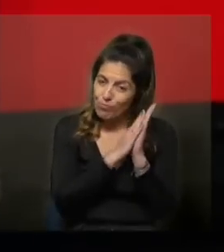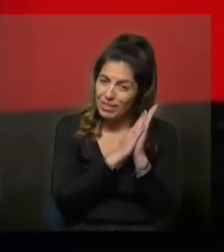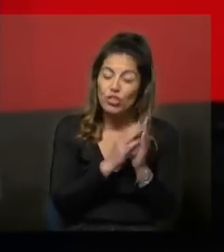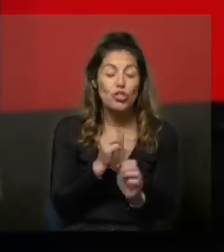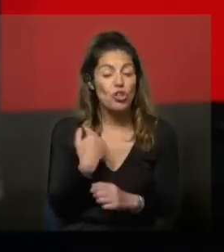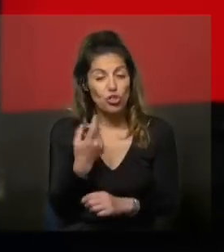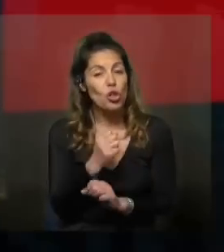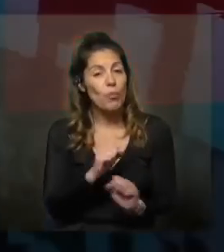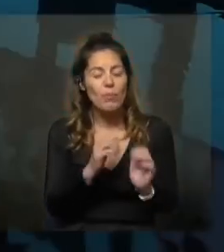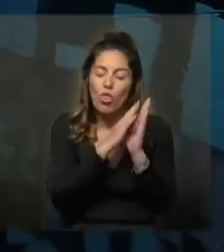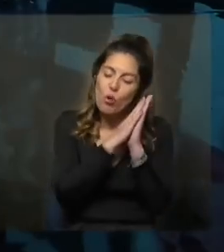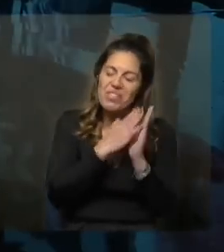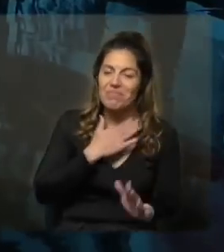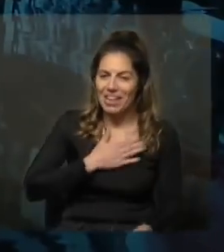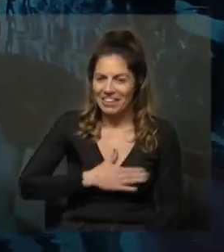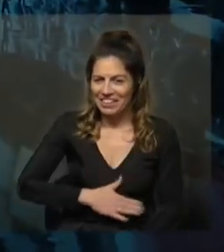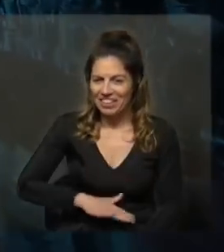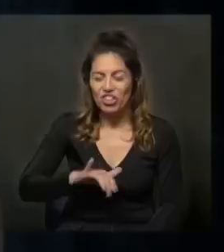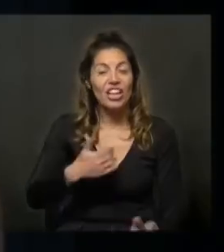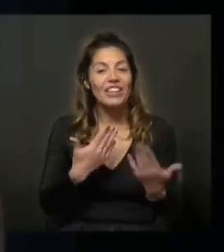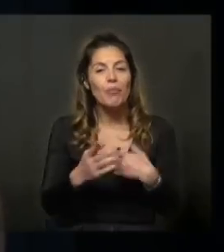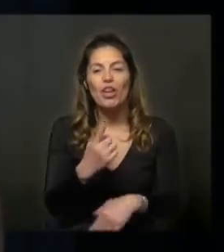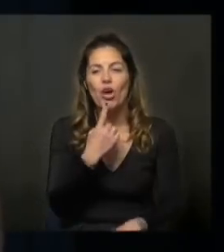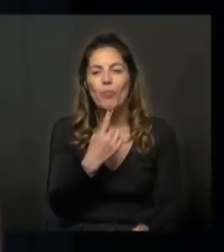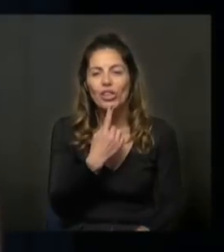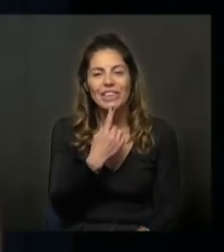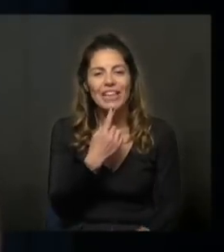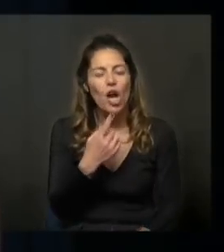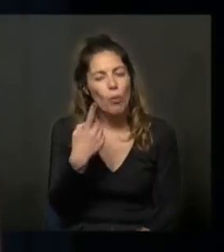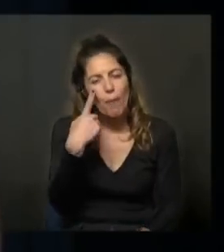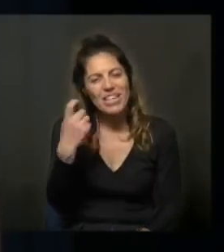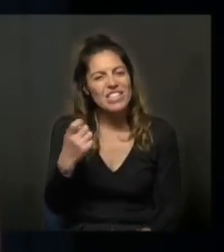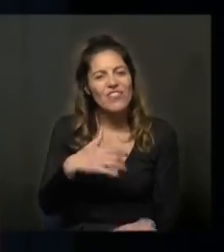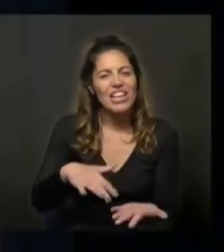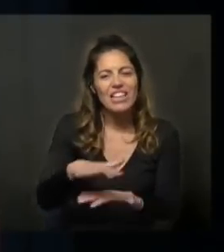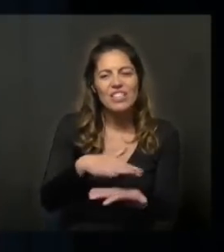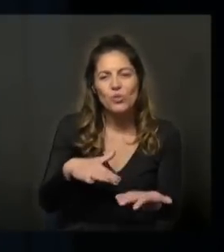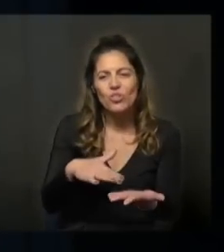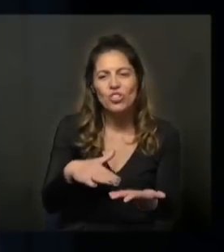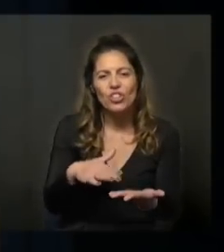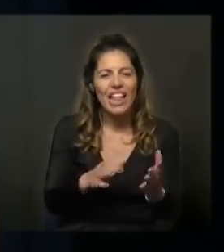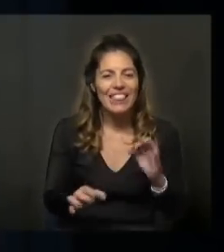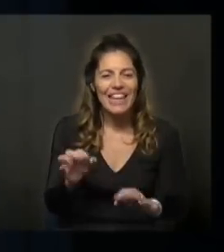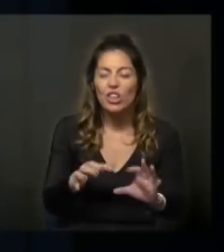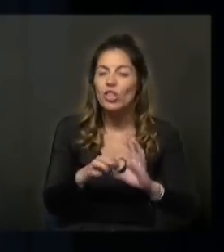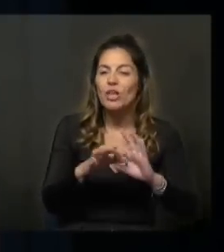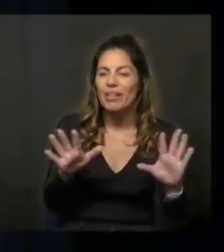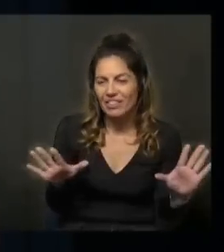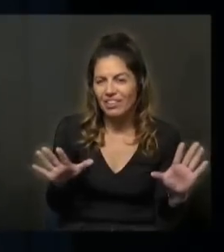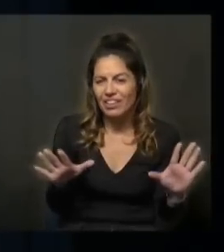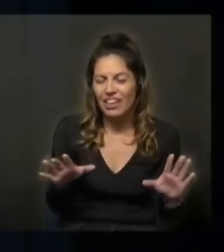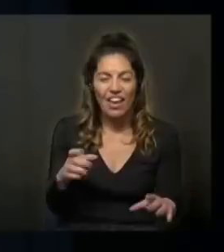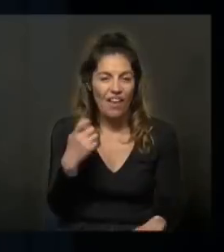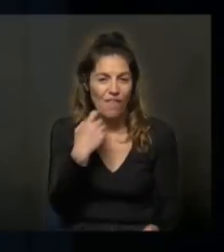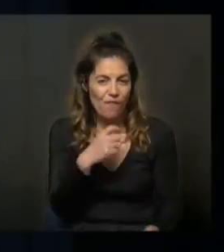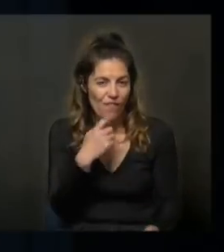podemos dormir tranquilos ya que estamos hablando de política como como persiguen la situación que está viviendo este momento el teatro independiente la falta